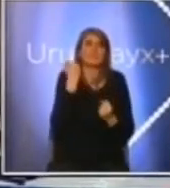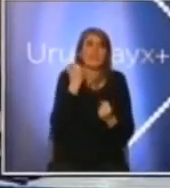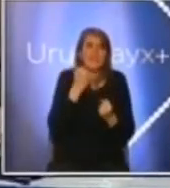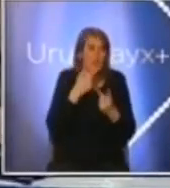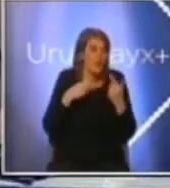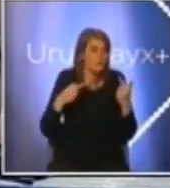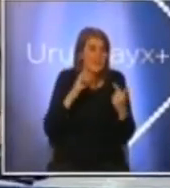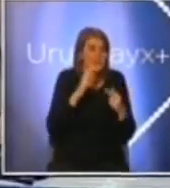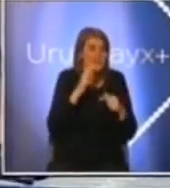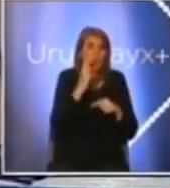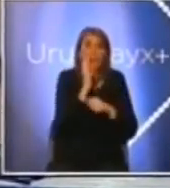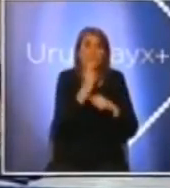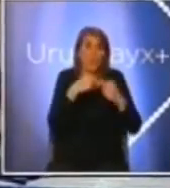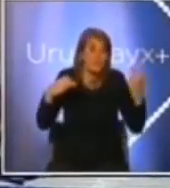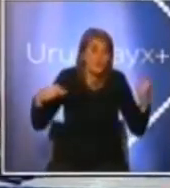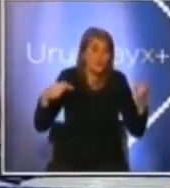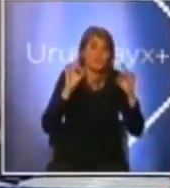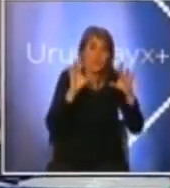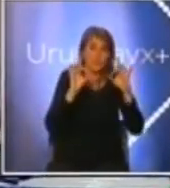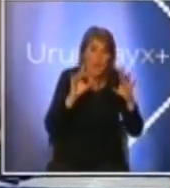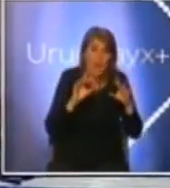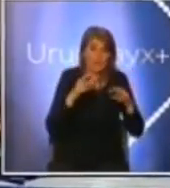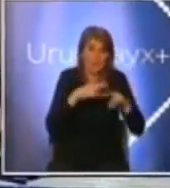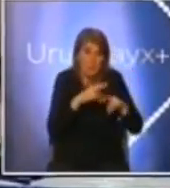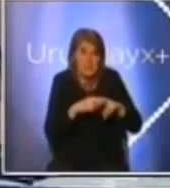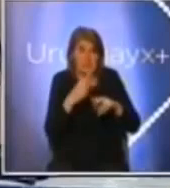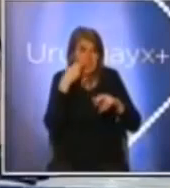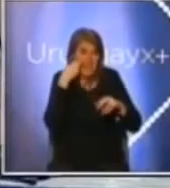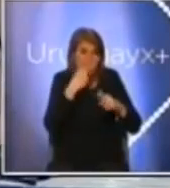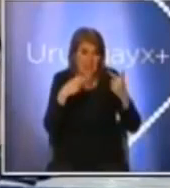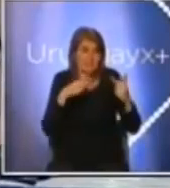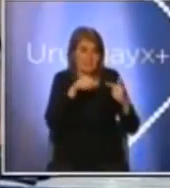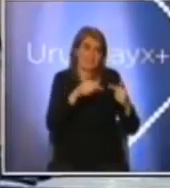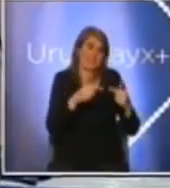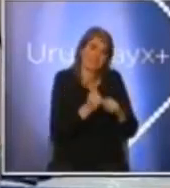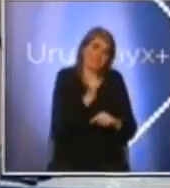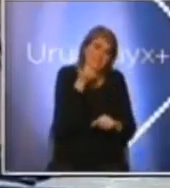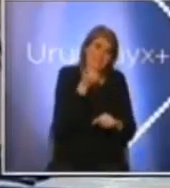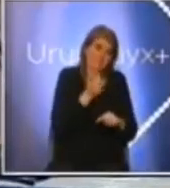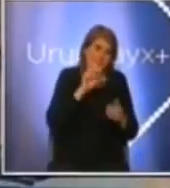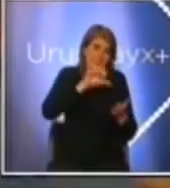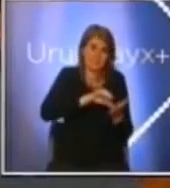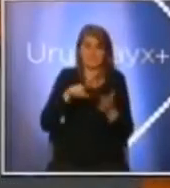recursos naturales. El desarrollo en ciencia, tecnología e innovación